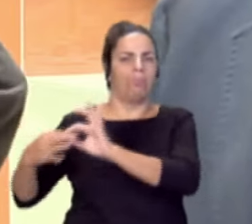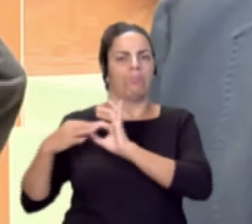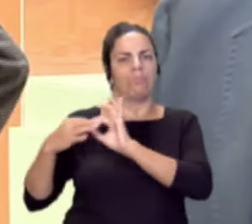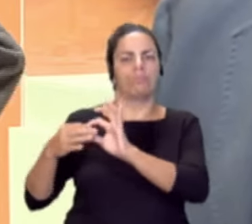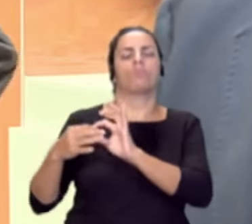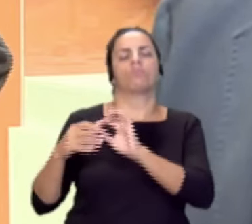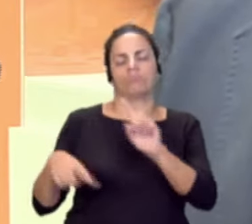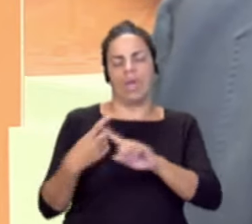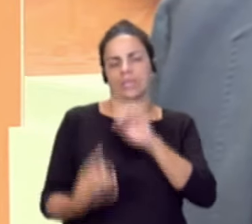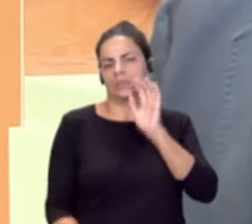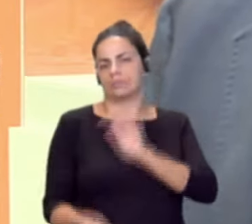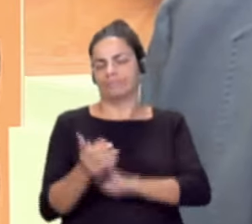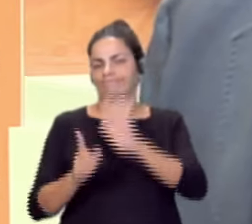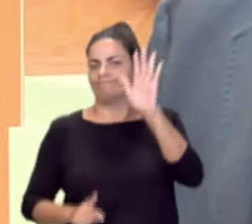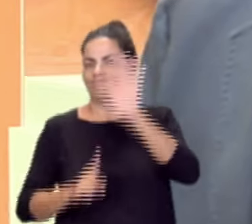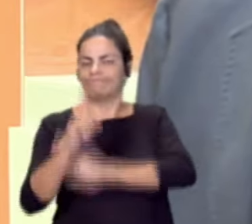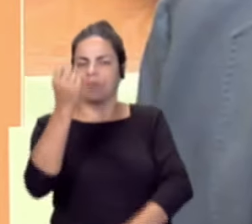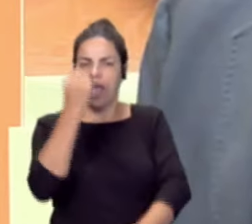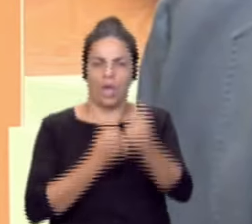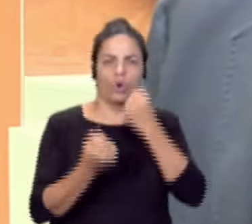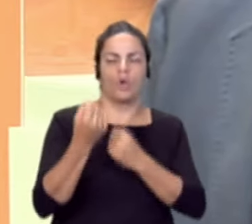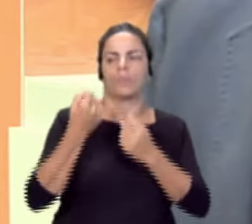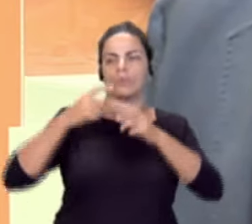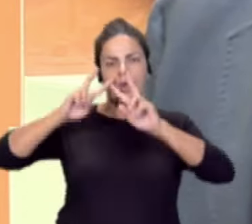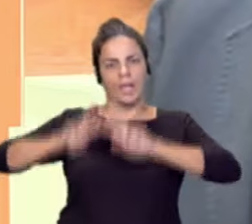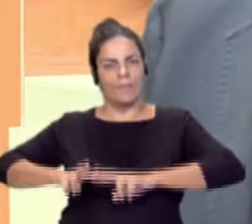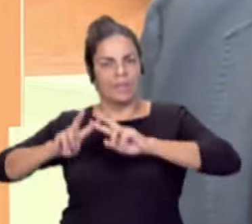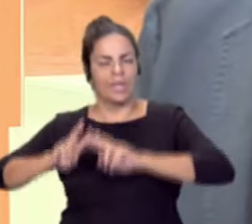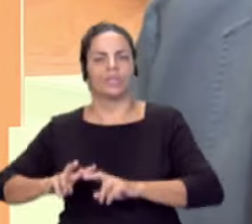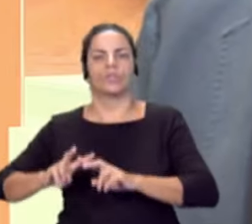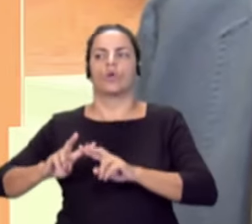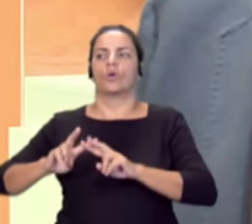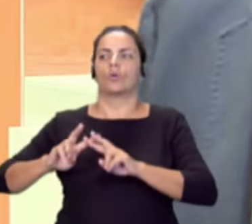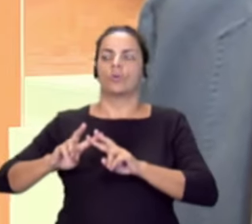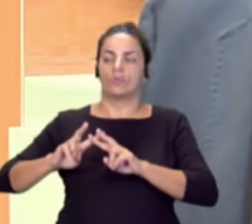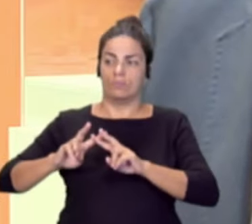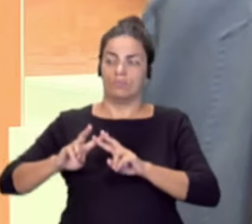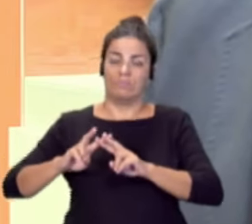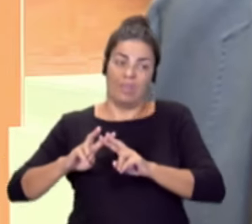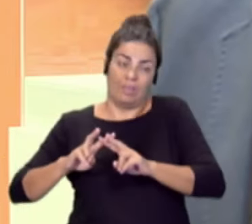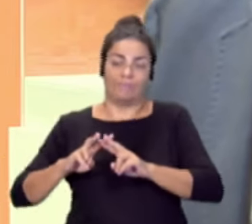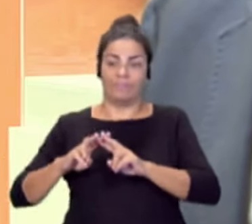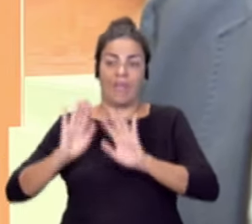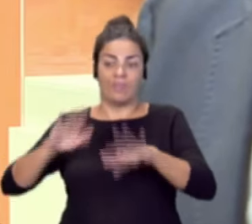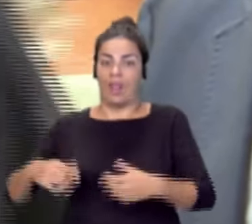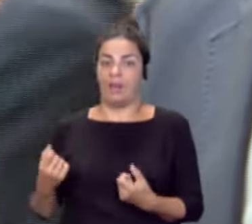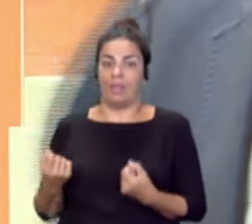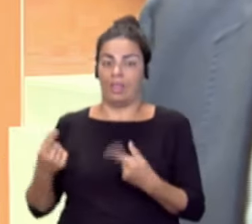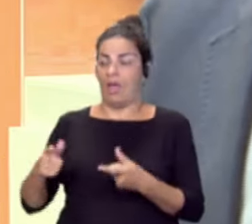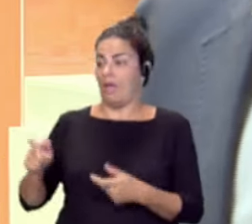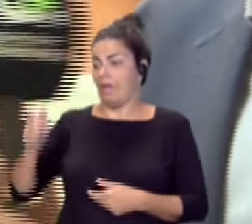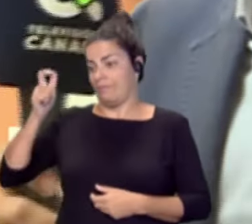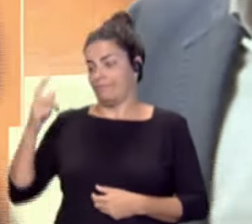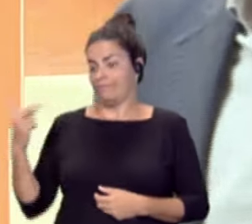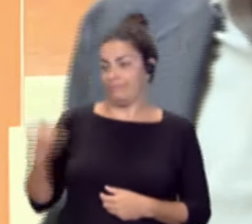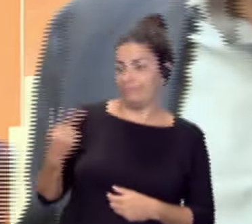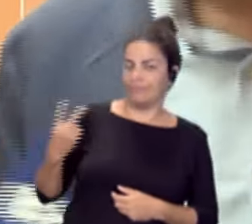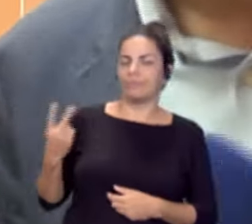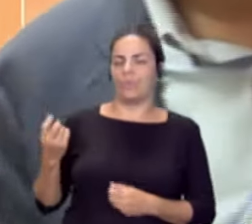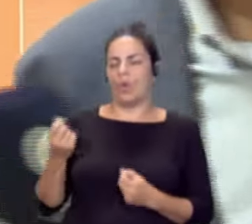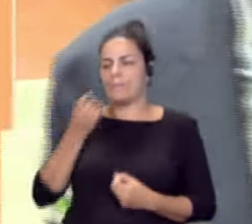generar pues crecimiento económico, investigación y al final bienestar para nuestras dos ciudadanías. Muchas